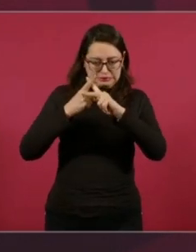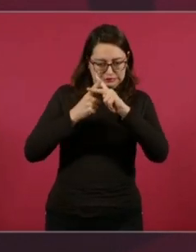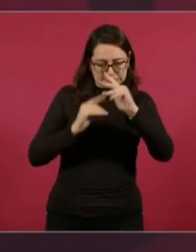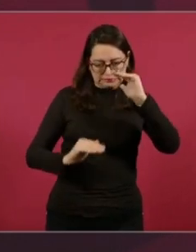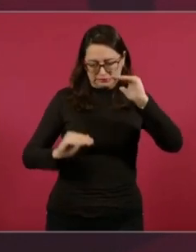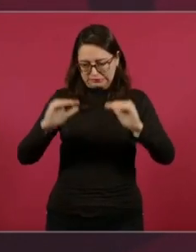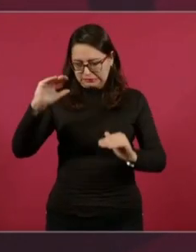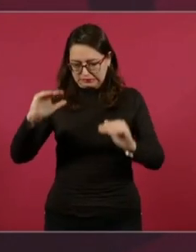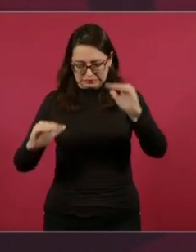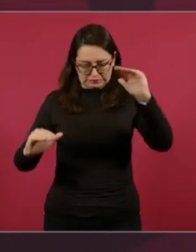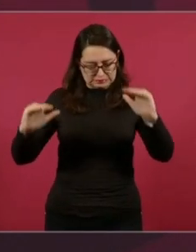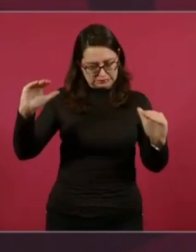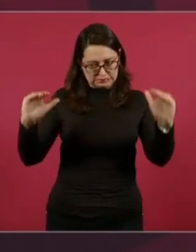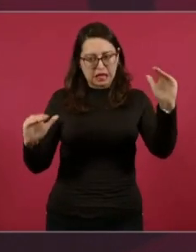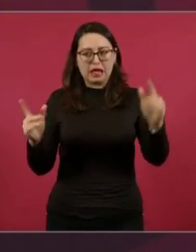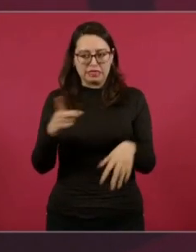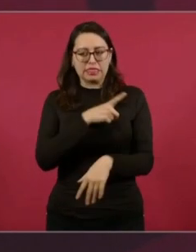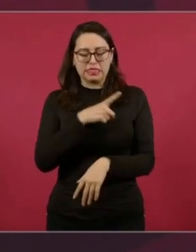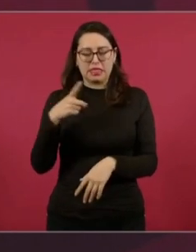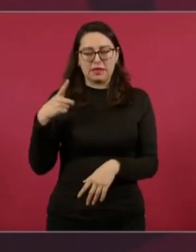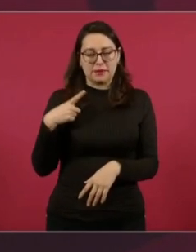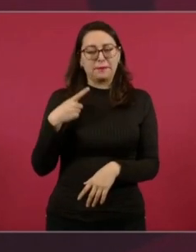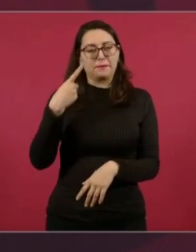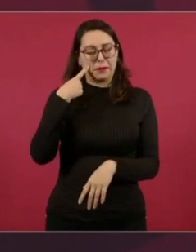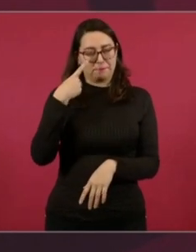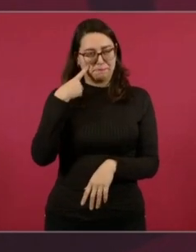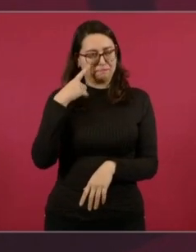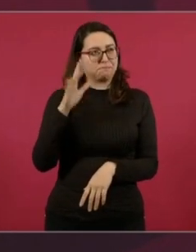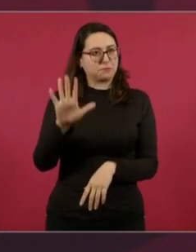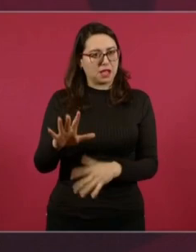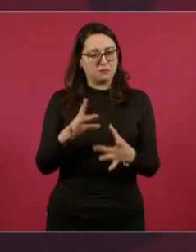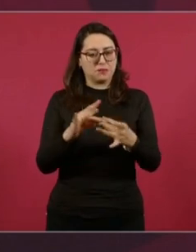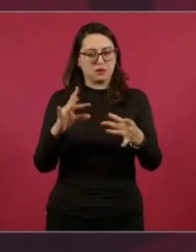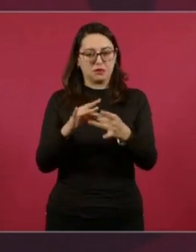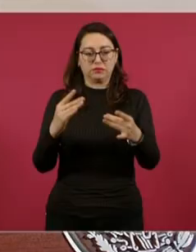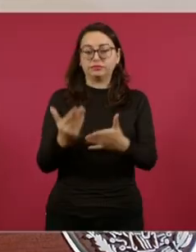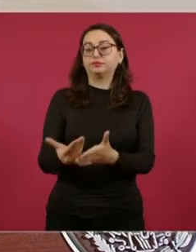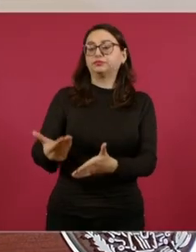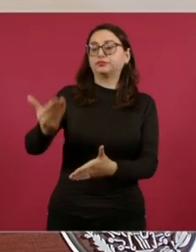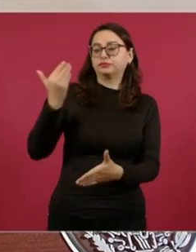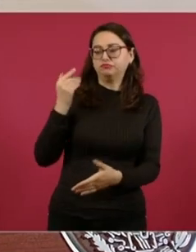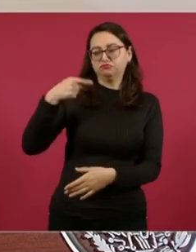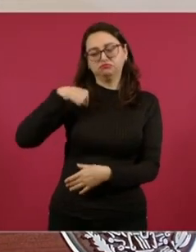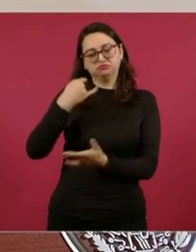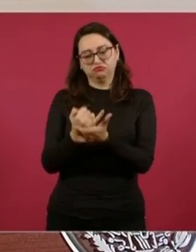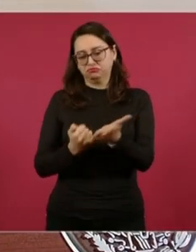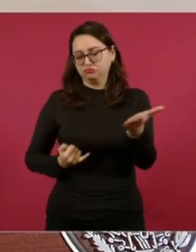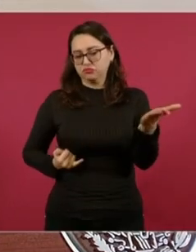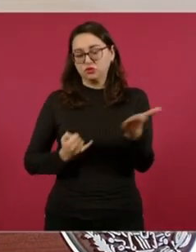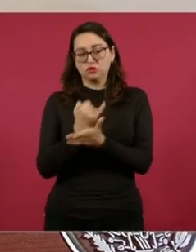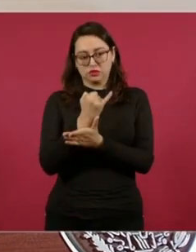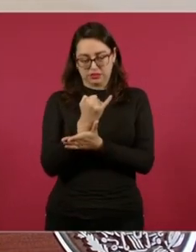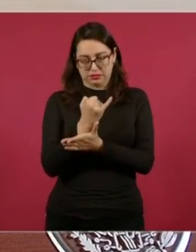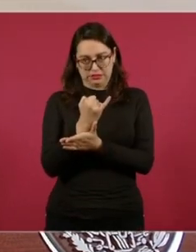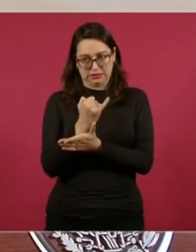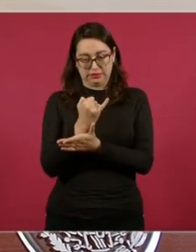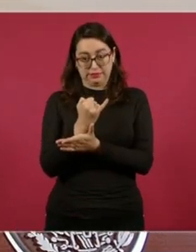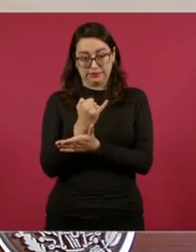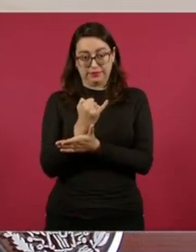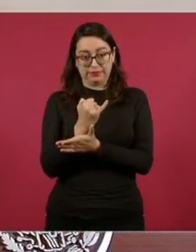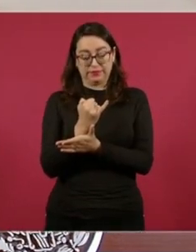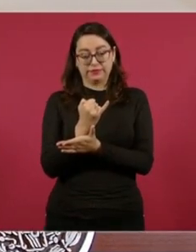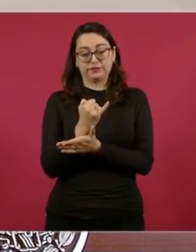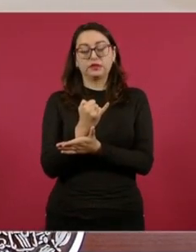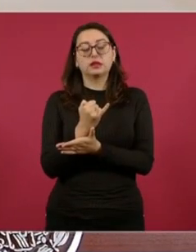se tomó una decisión general. Que ningún maestro, ningún trabajador